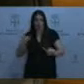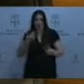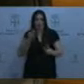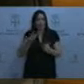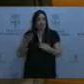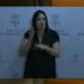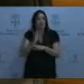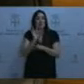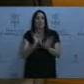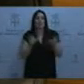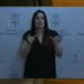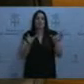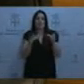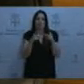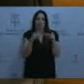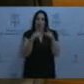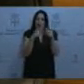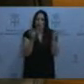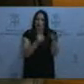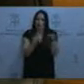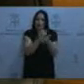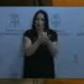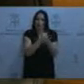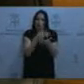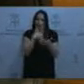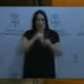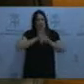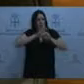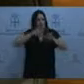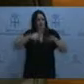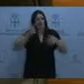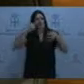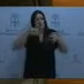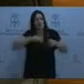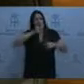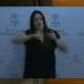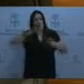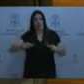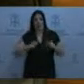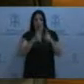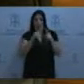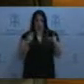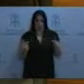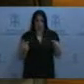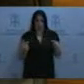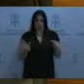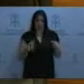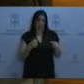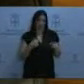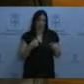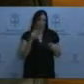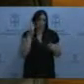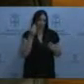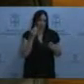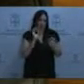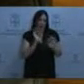de Asturias, porque yo tengo muy claro también y estoy segura que la población asturiana, y así yo creo que lo creemos